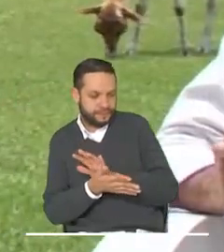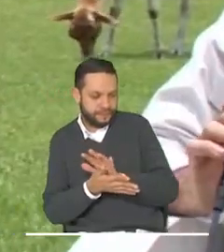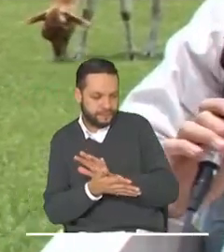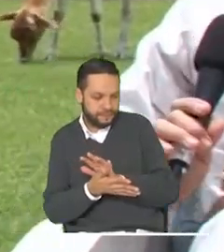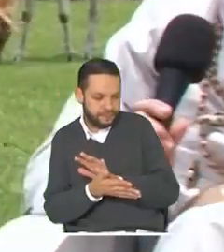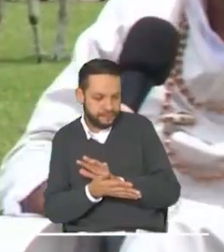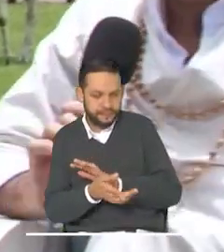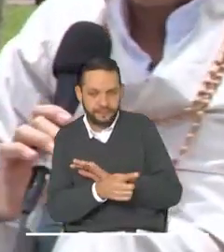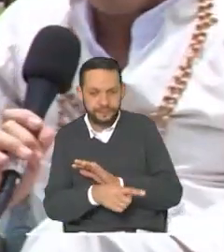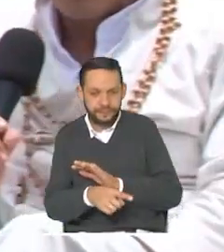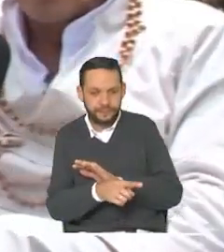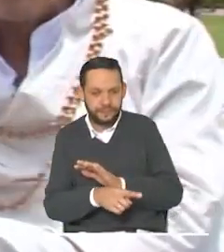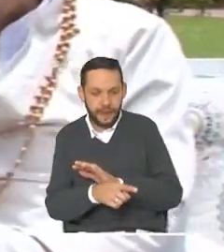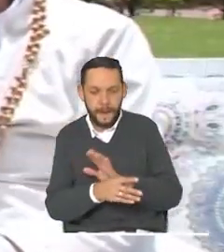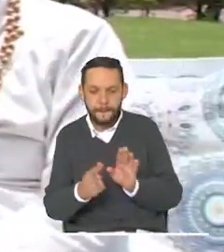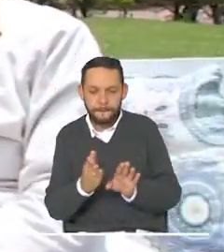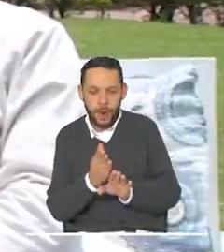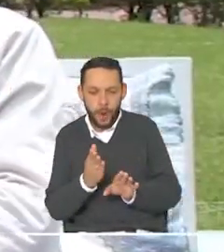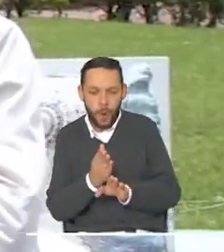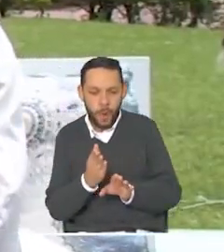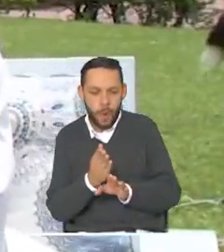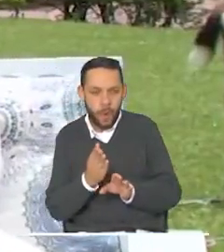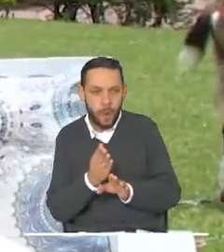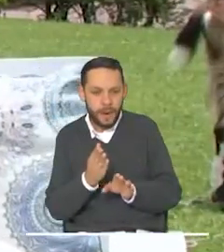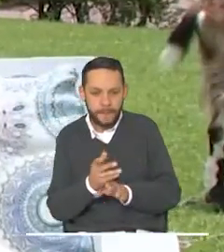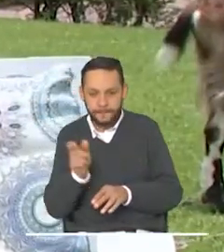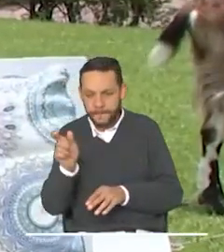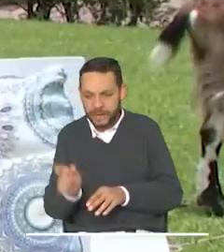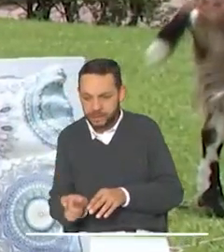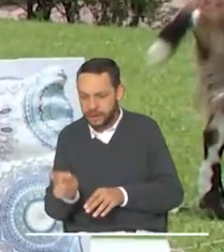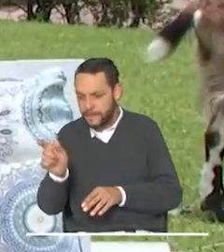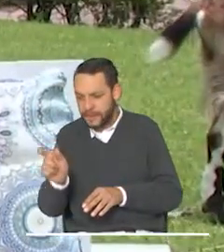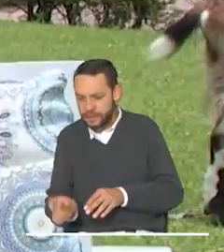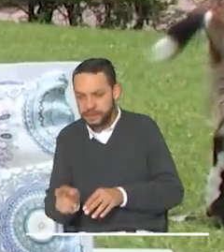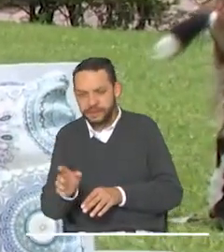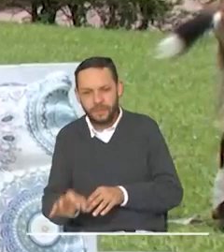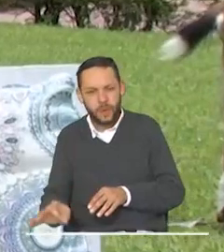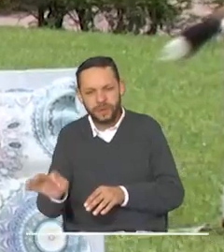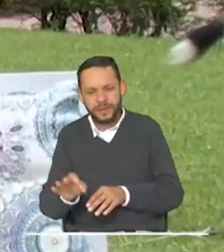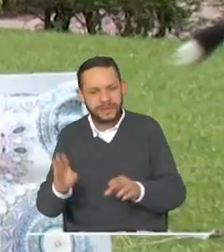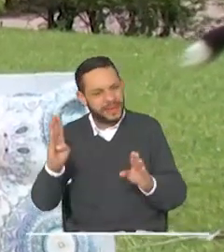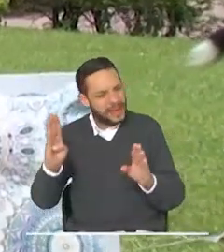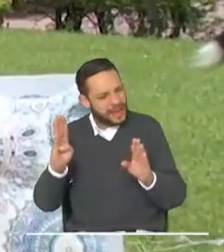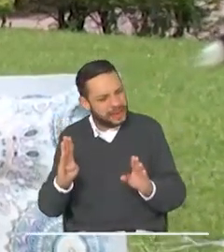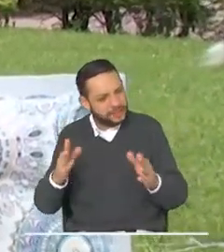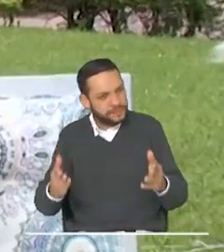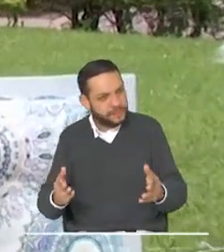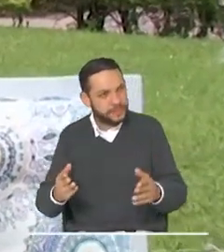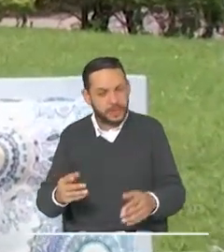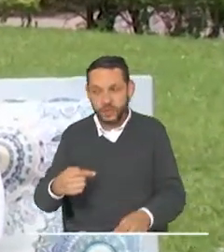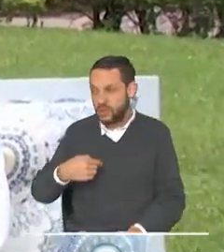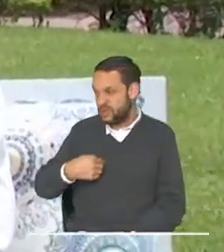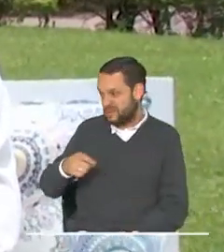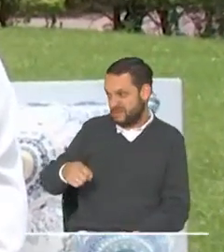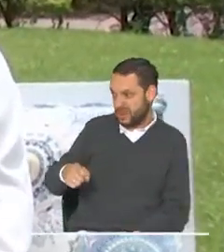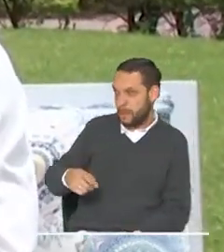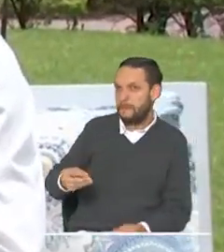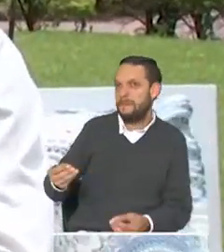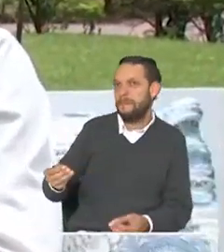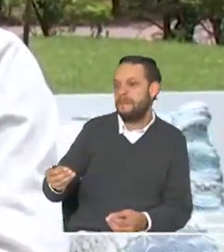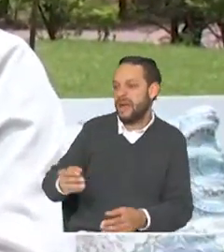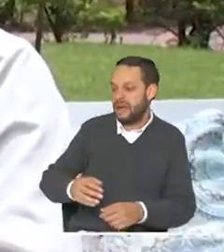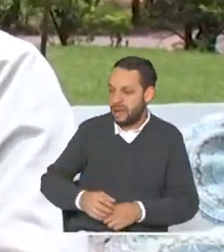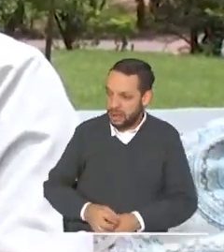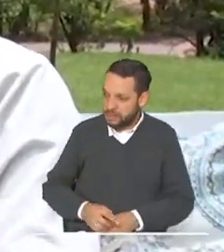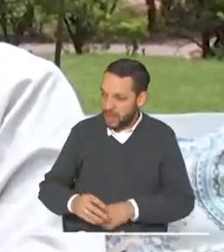Nosotros con la captación de pacientes para este tipo de programas Yo no necesito Es